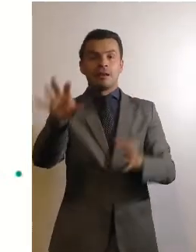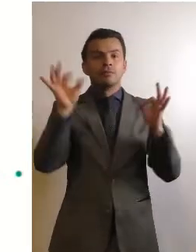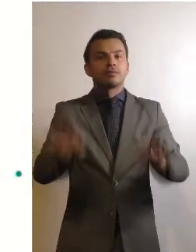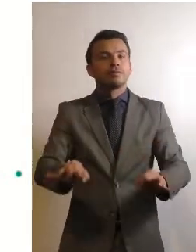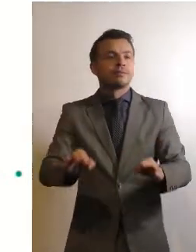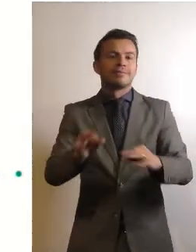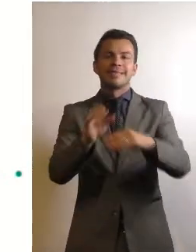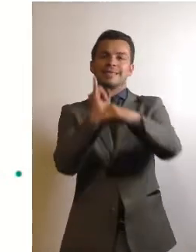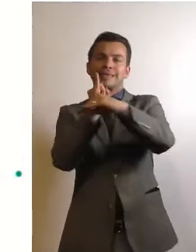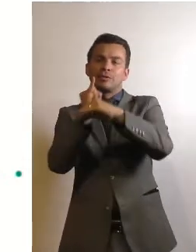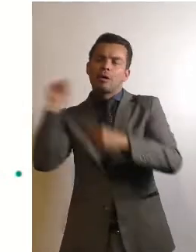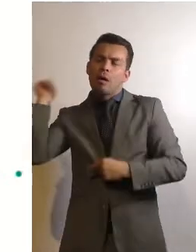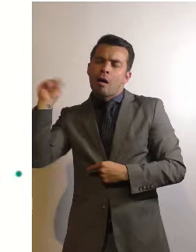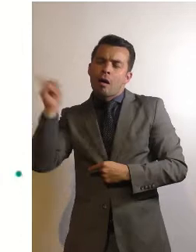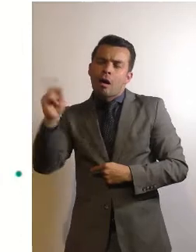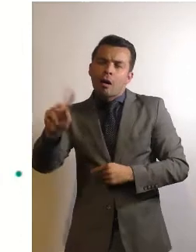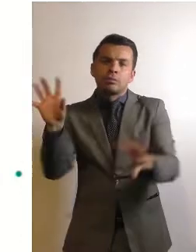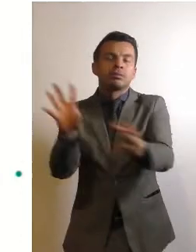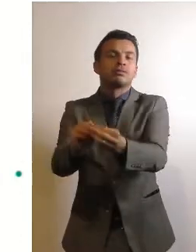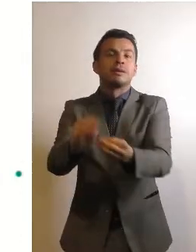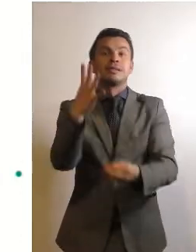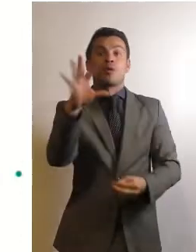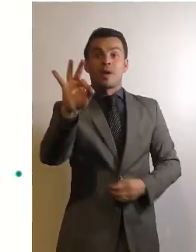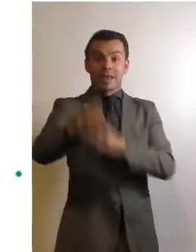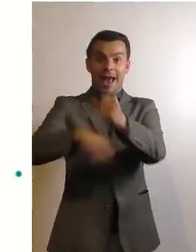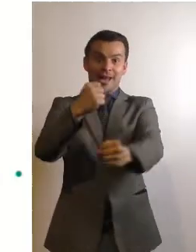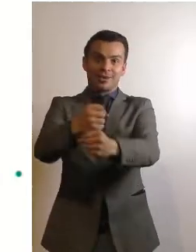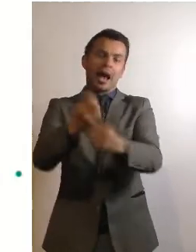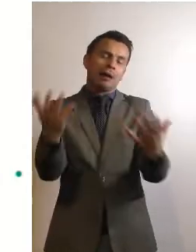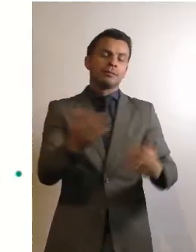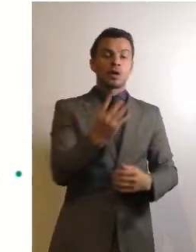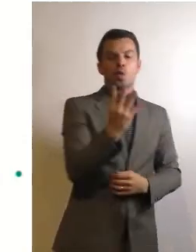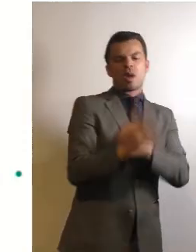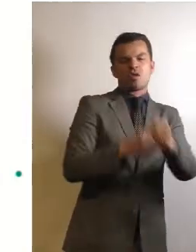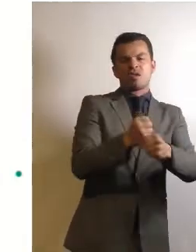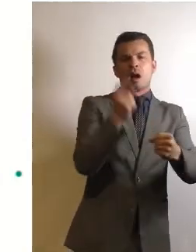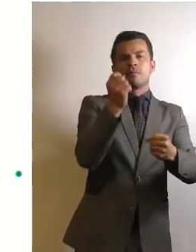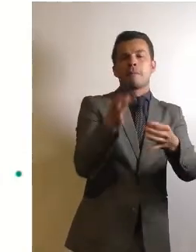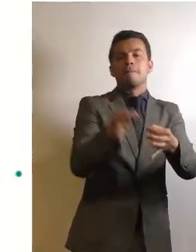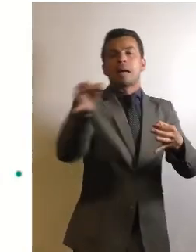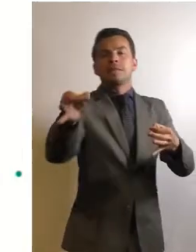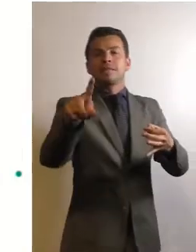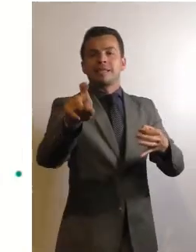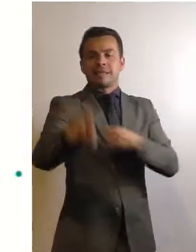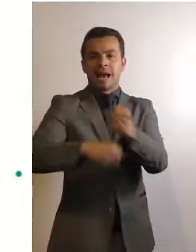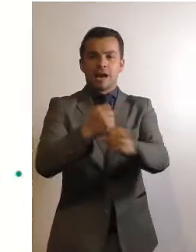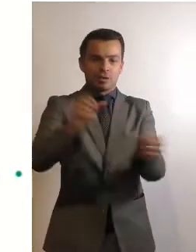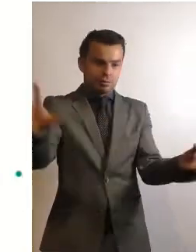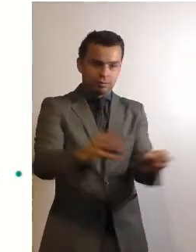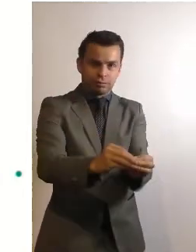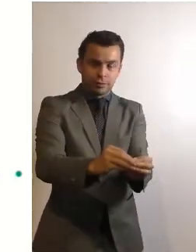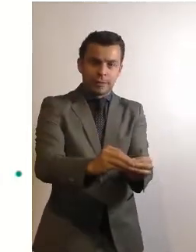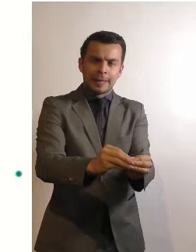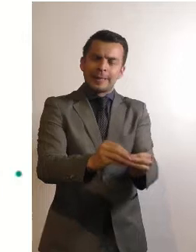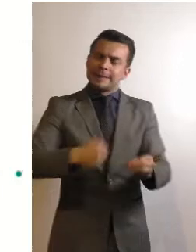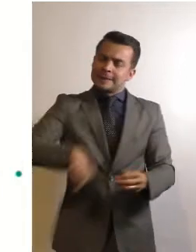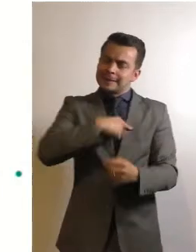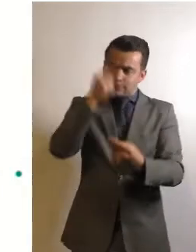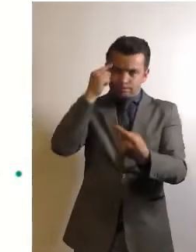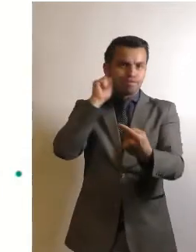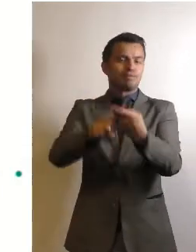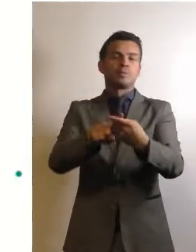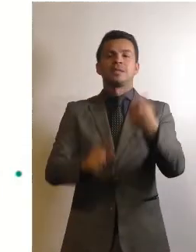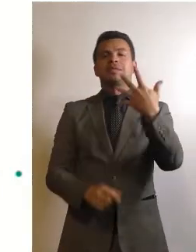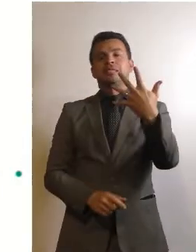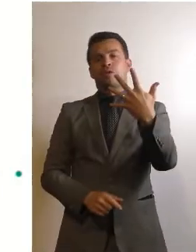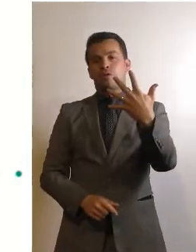quisimos extenderlo hacia esa fecha. Y tenemos en este plan de desarrollo 5 grandes retos. El primero, ser